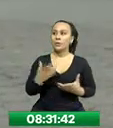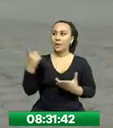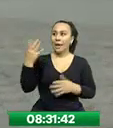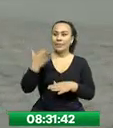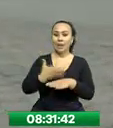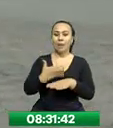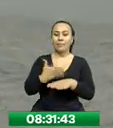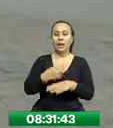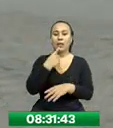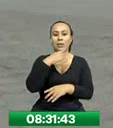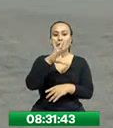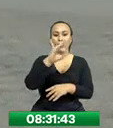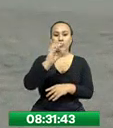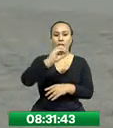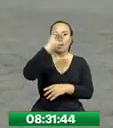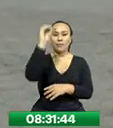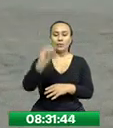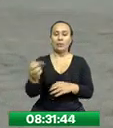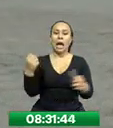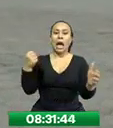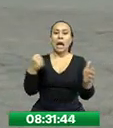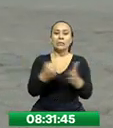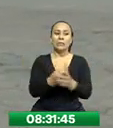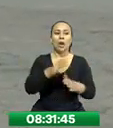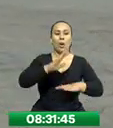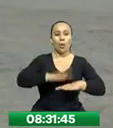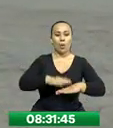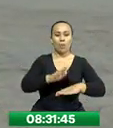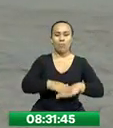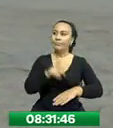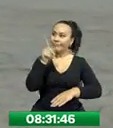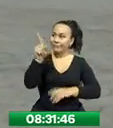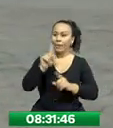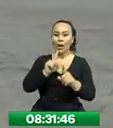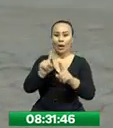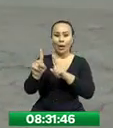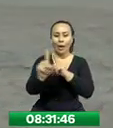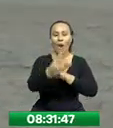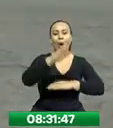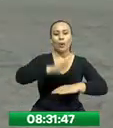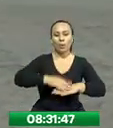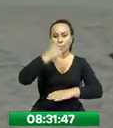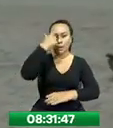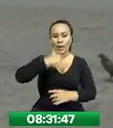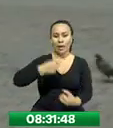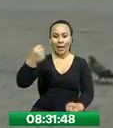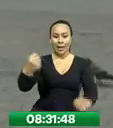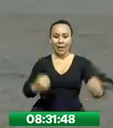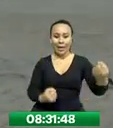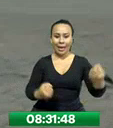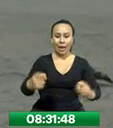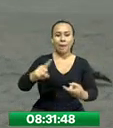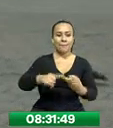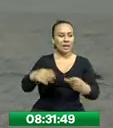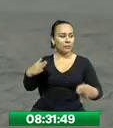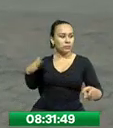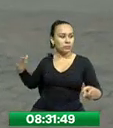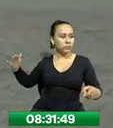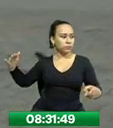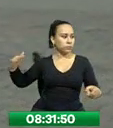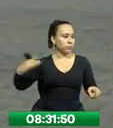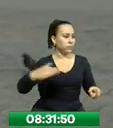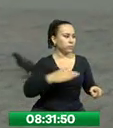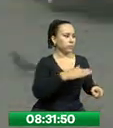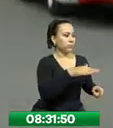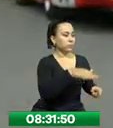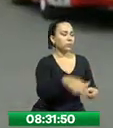aseguró que el 80% de los accidentes de tránsito son el resultado de la impericia de los conductores y el exceso de velocidad. Además, manifestó que existe